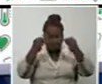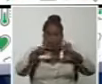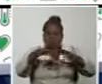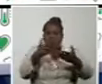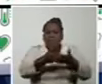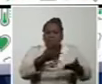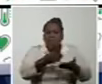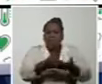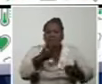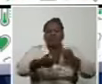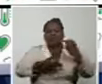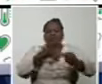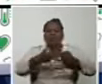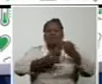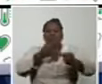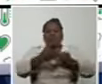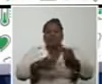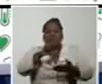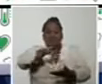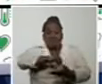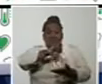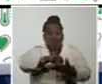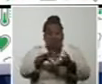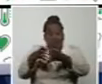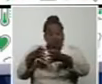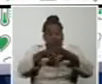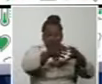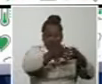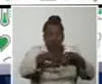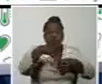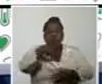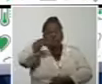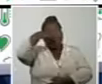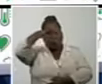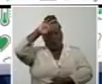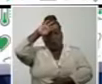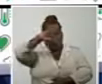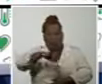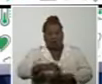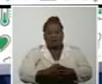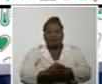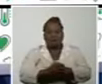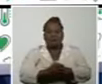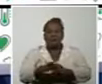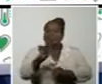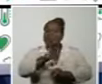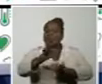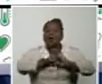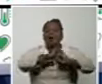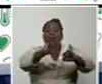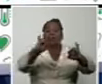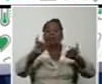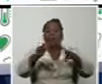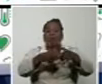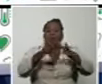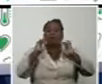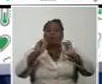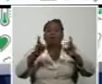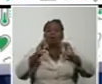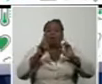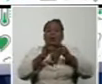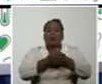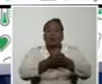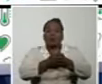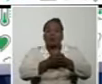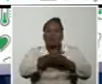desarrollan en cada uno de los centros especializados con que cuenta nuestro país para ello. También se daba a conocer en la reunión que presidían las